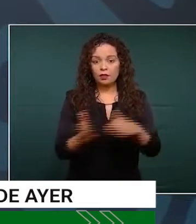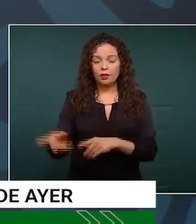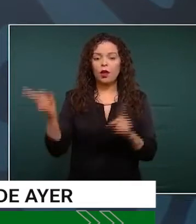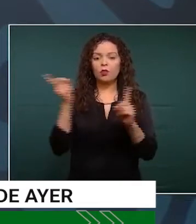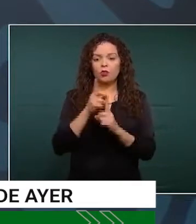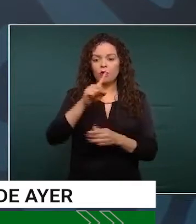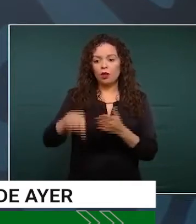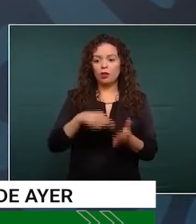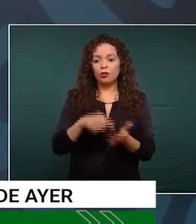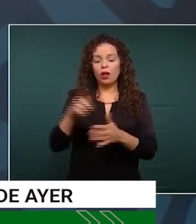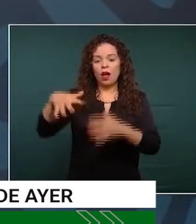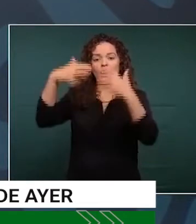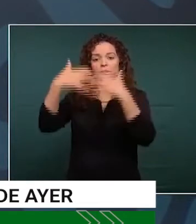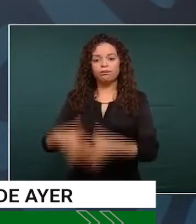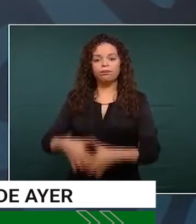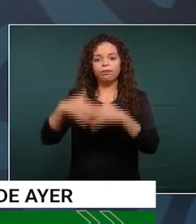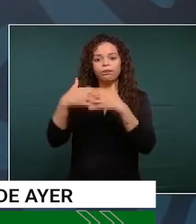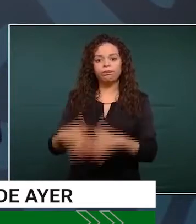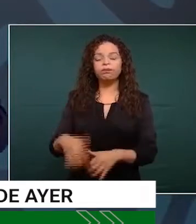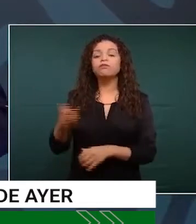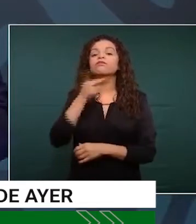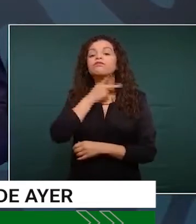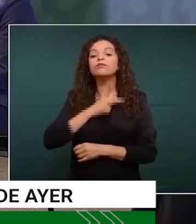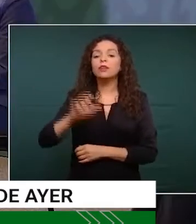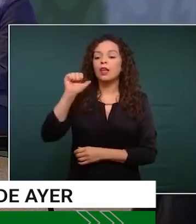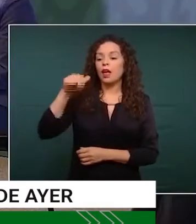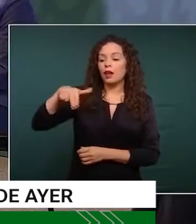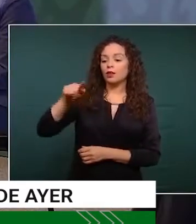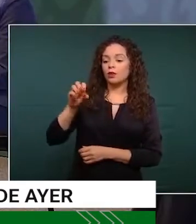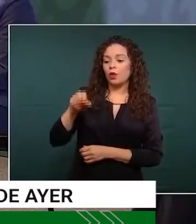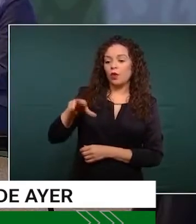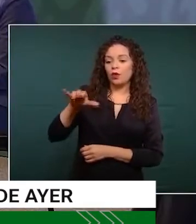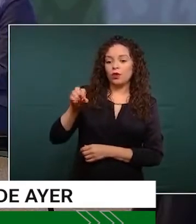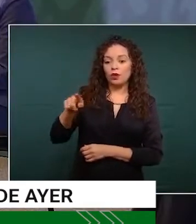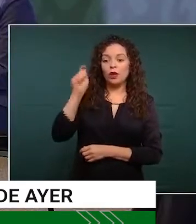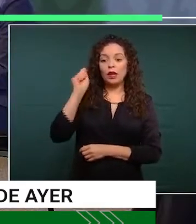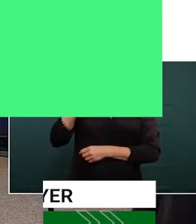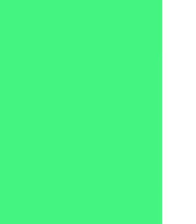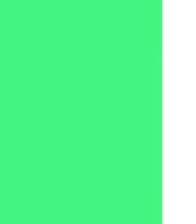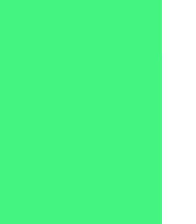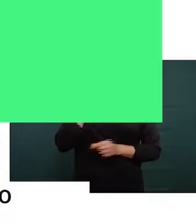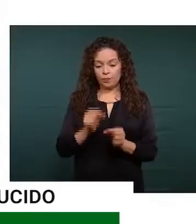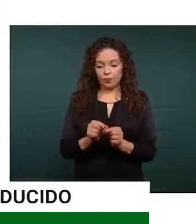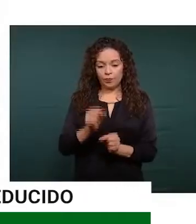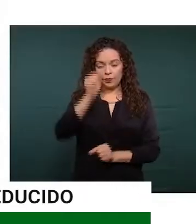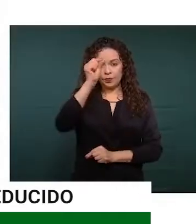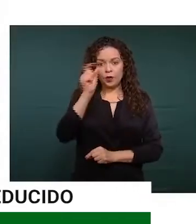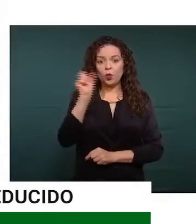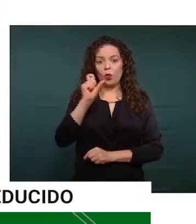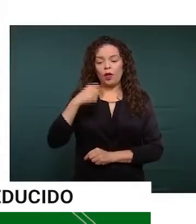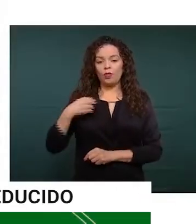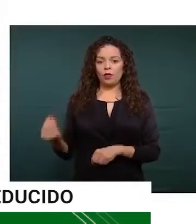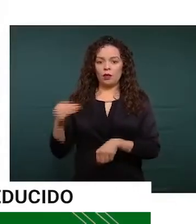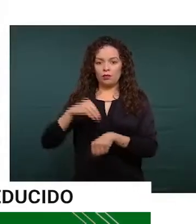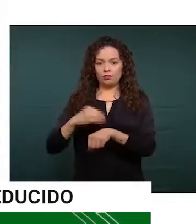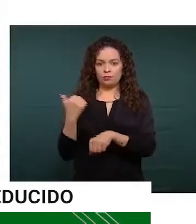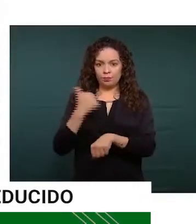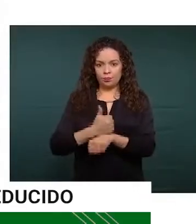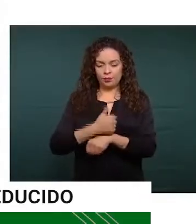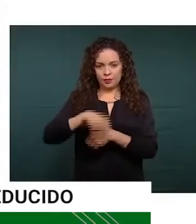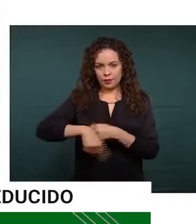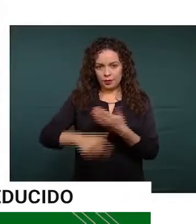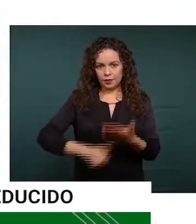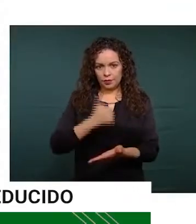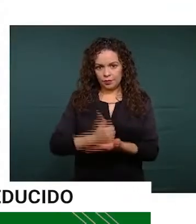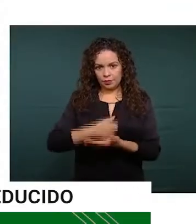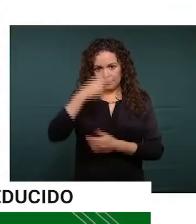estratégica que es la refinería Antonio Dovalí y Jaime, donde tuvimos un conato de incendio. La jefa de gobierno de la Ciudad de México,